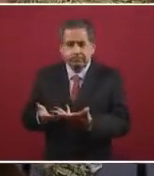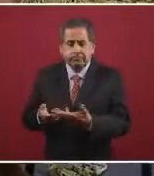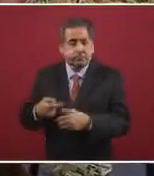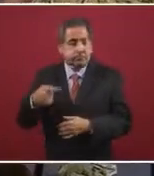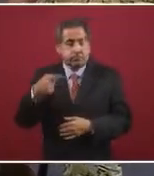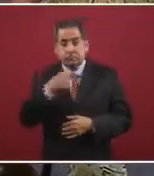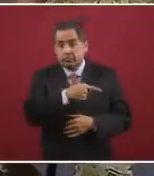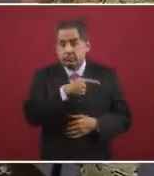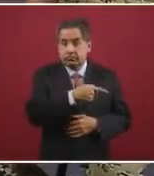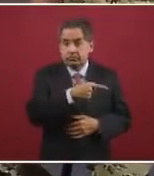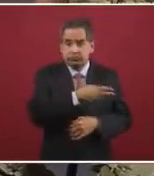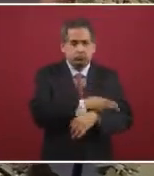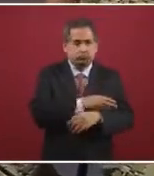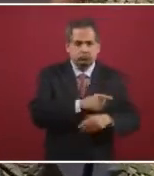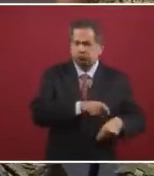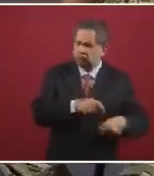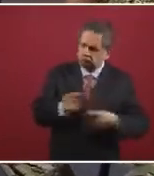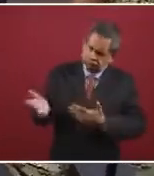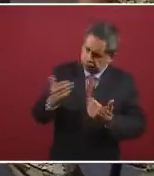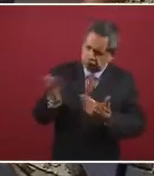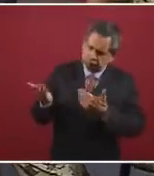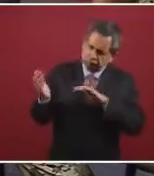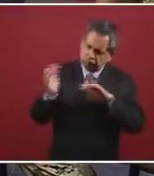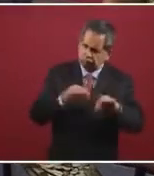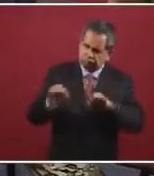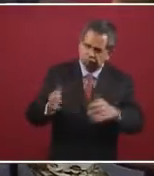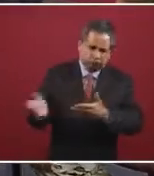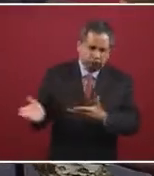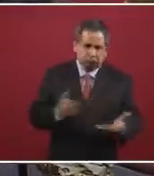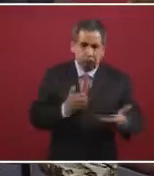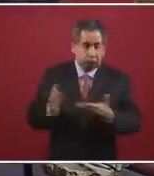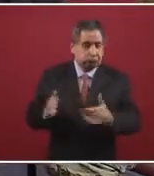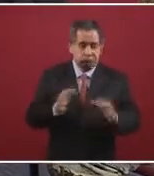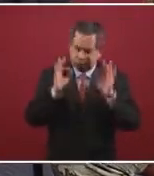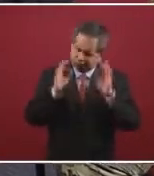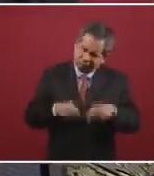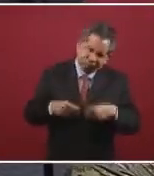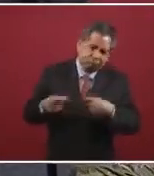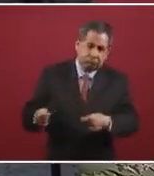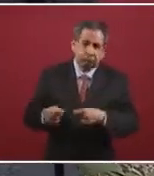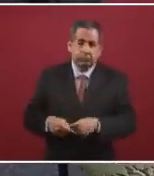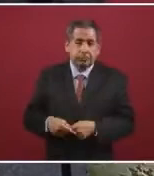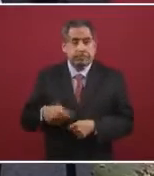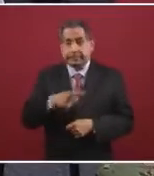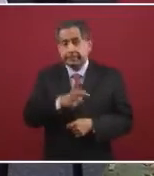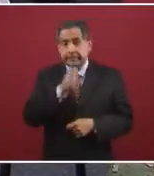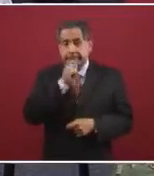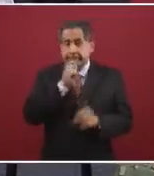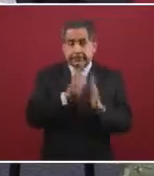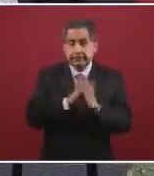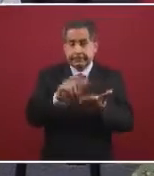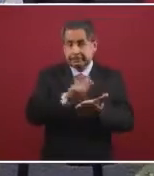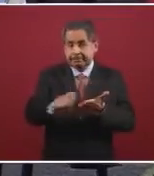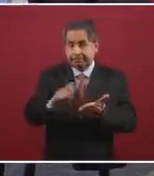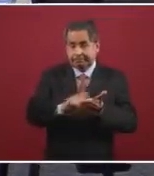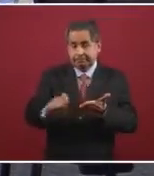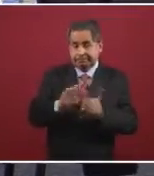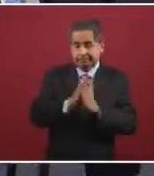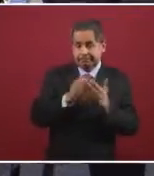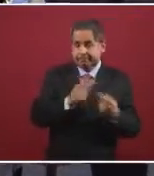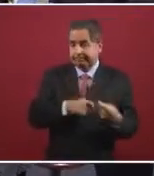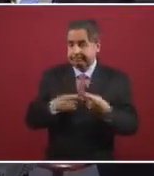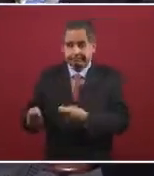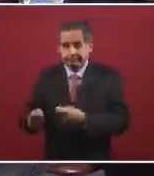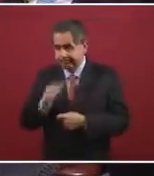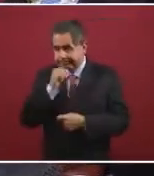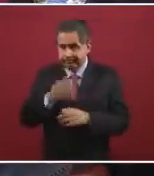él les dio trabajo. Antes de que escribiera el libro,